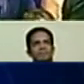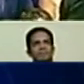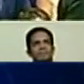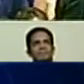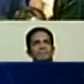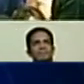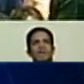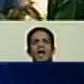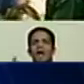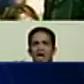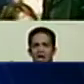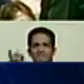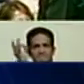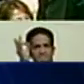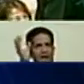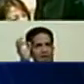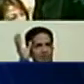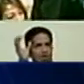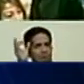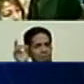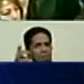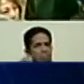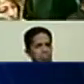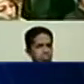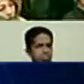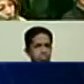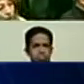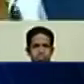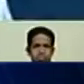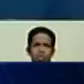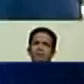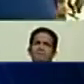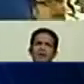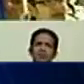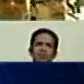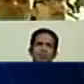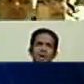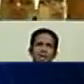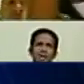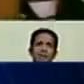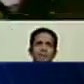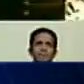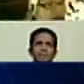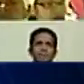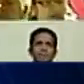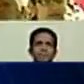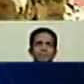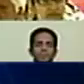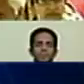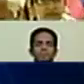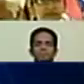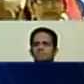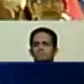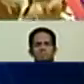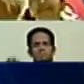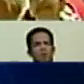Venezuela. Y esa fábrica tiene un frente mediático